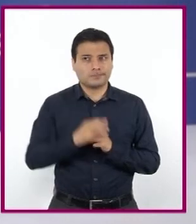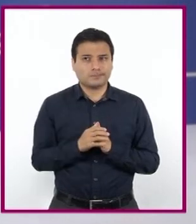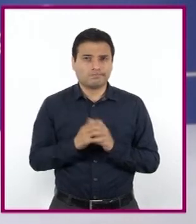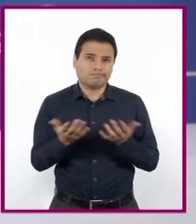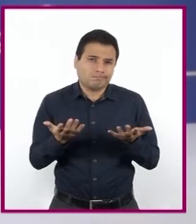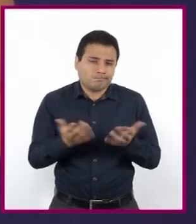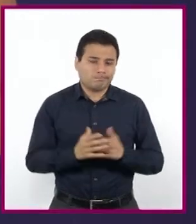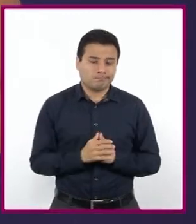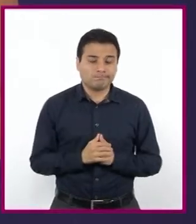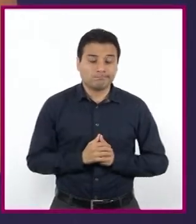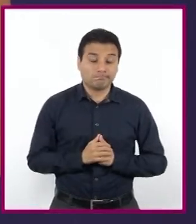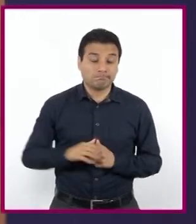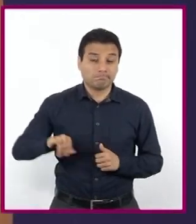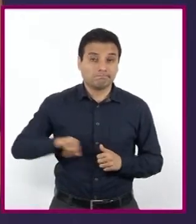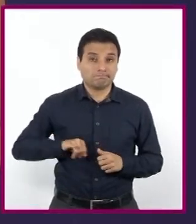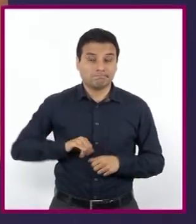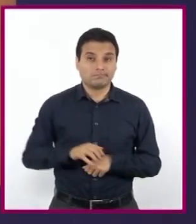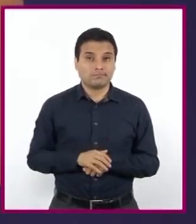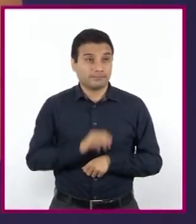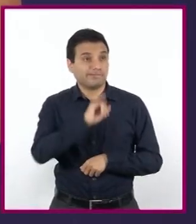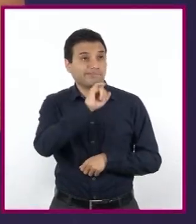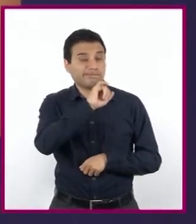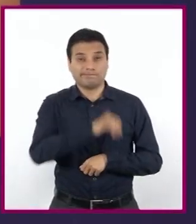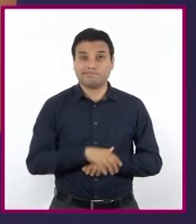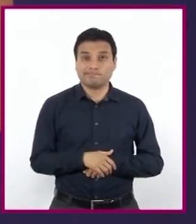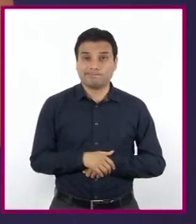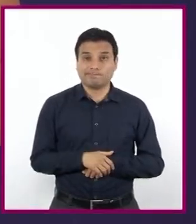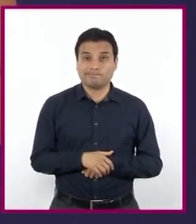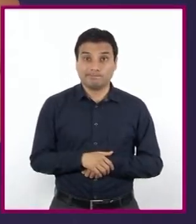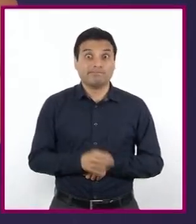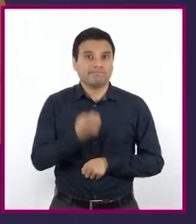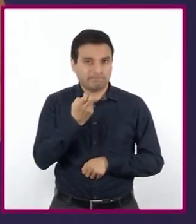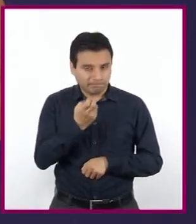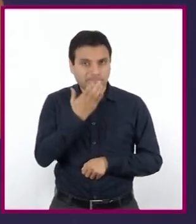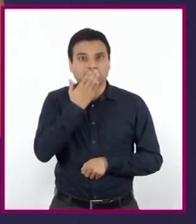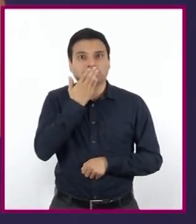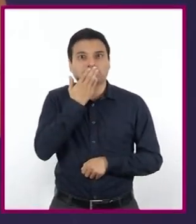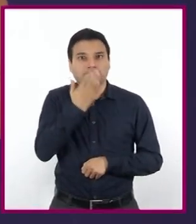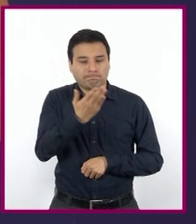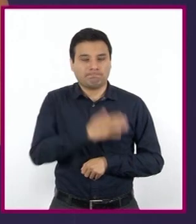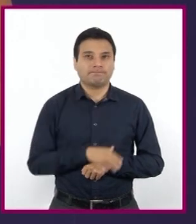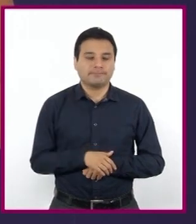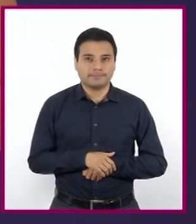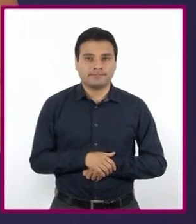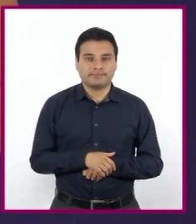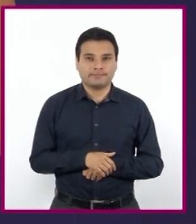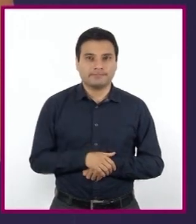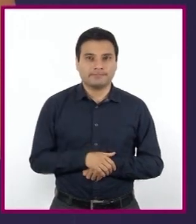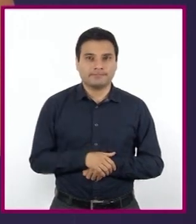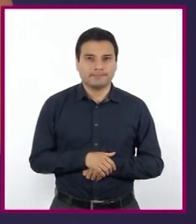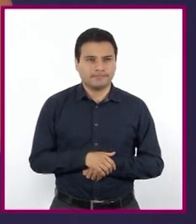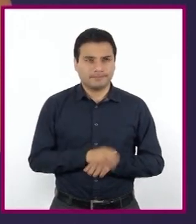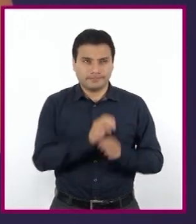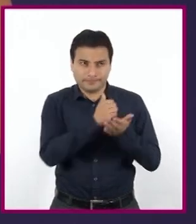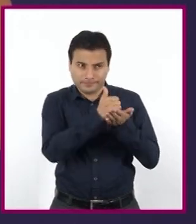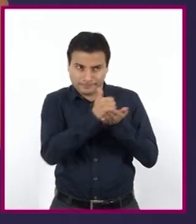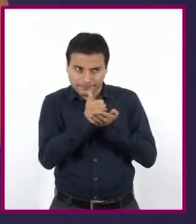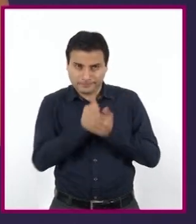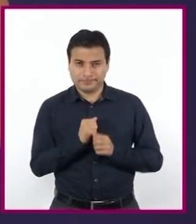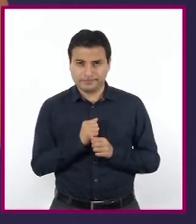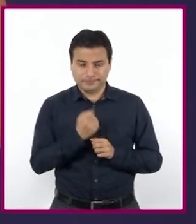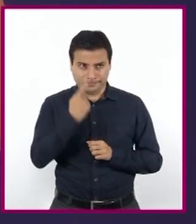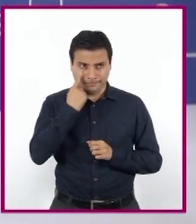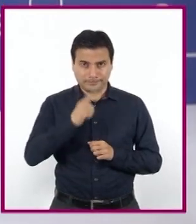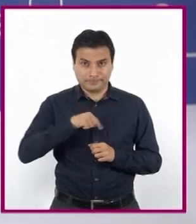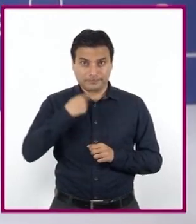en cuando. Sí, Enrique, es un buen uso de la expresión. ¿Pero puedes ayudarnos a presentar el reto